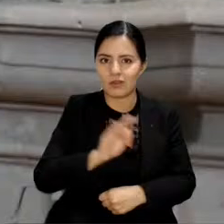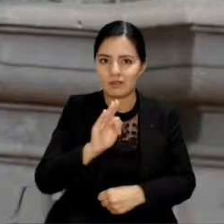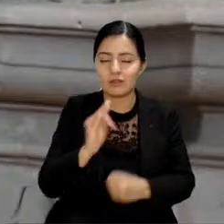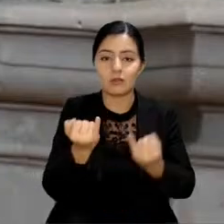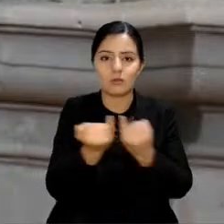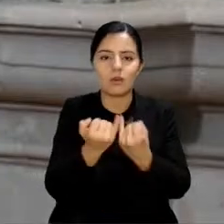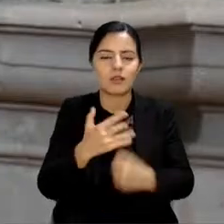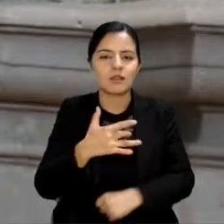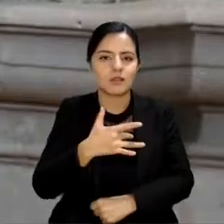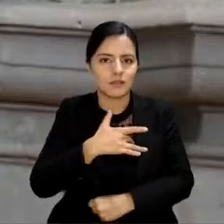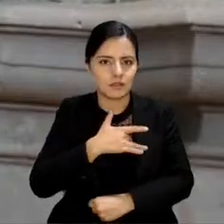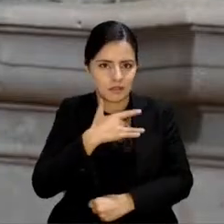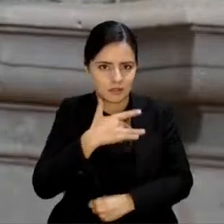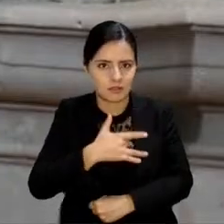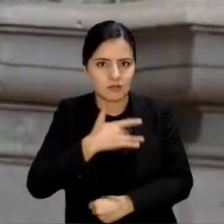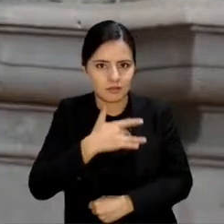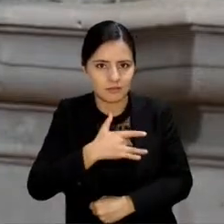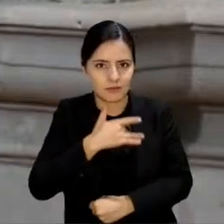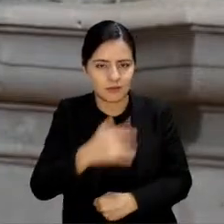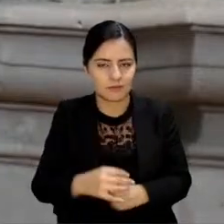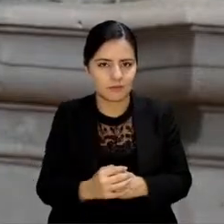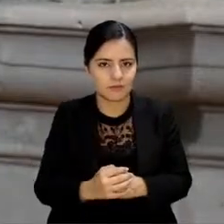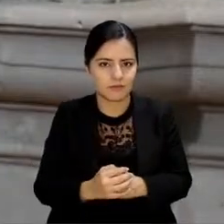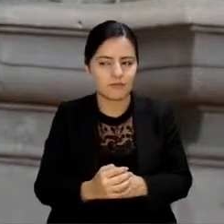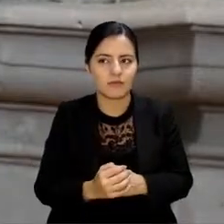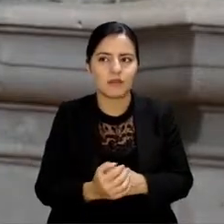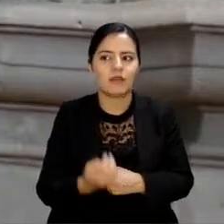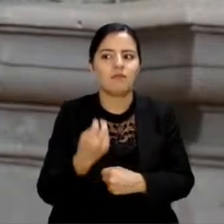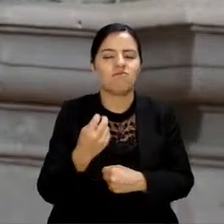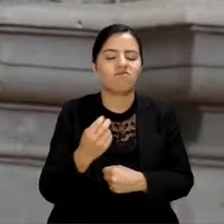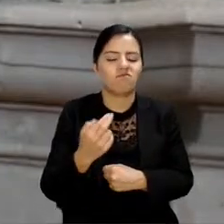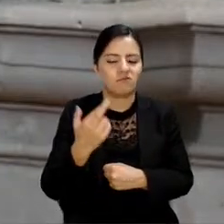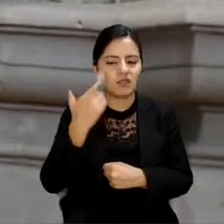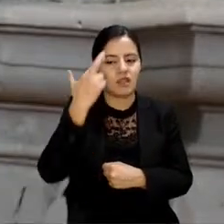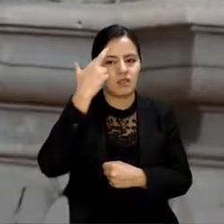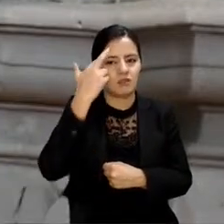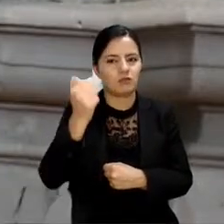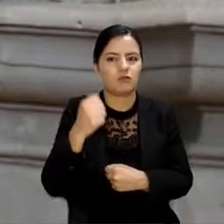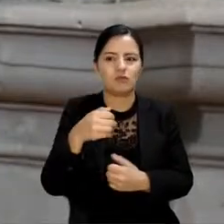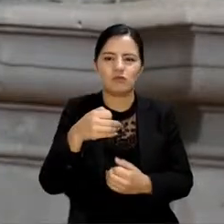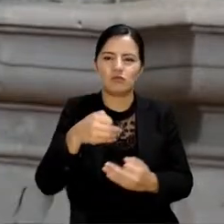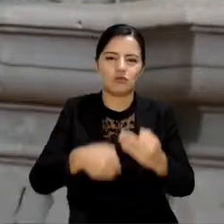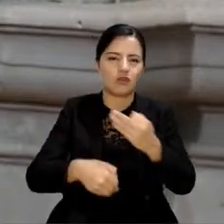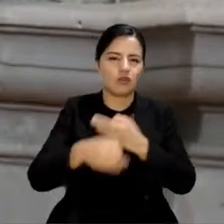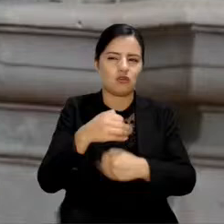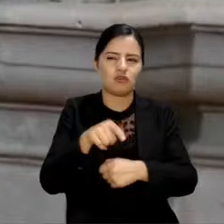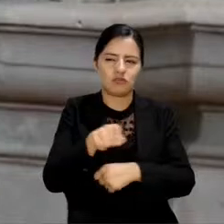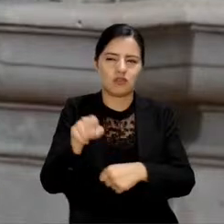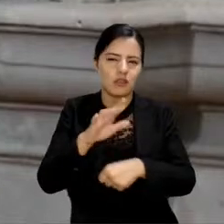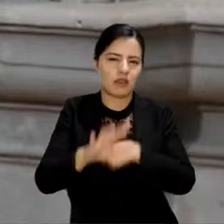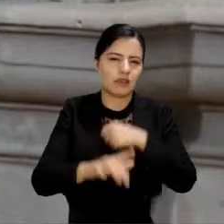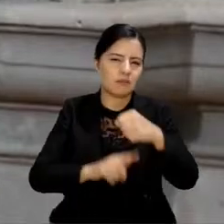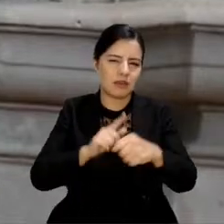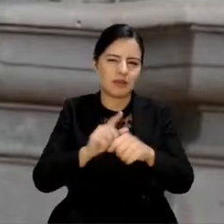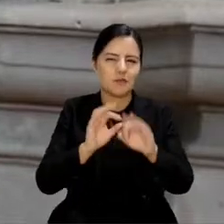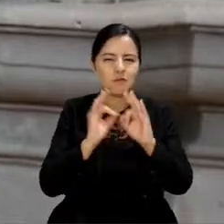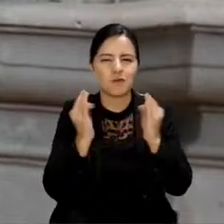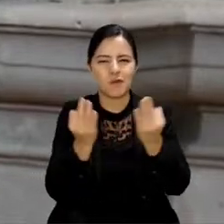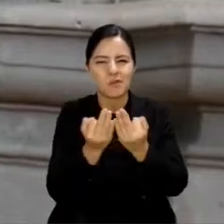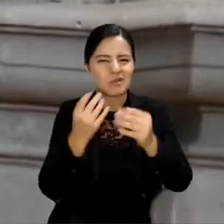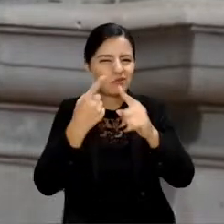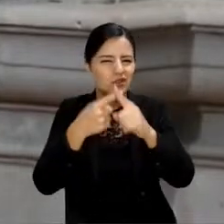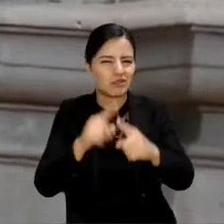tanto, sintientes, reconociendo la igualdad y el bienestar de todas las formas de vida de nuestro